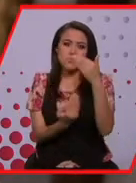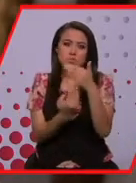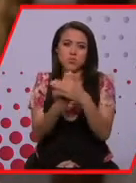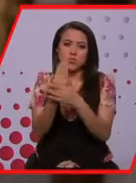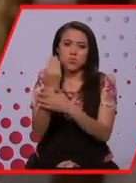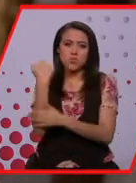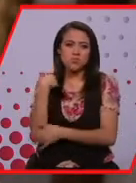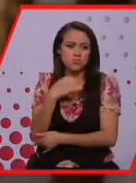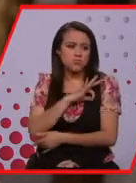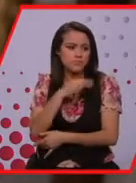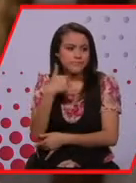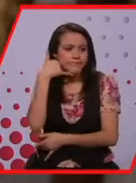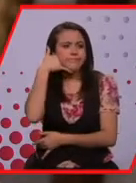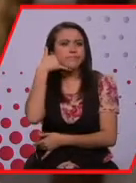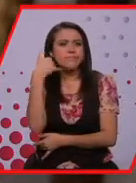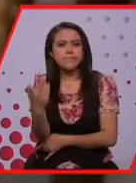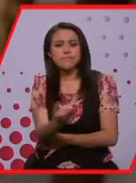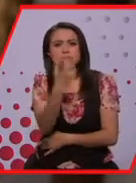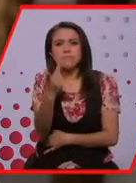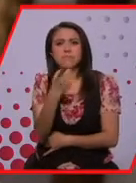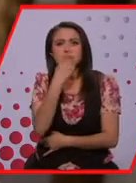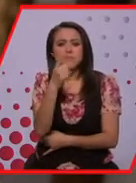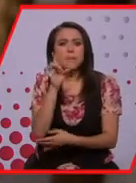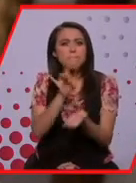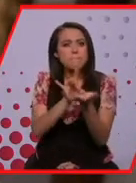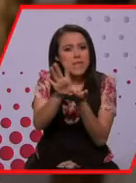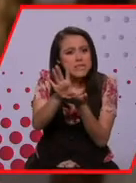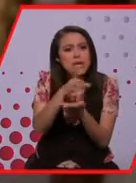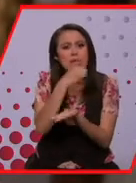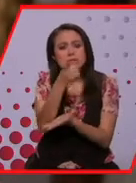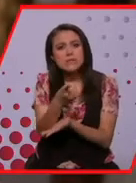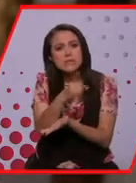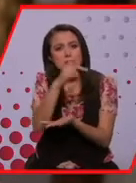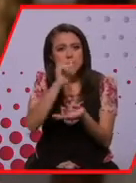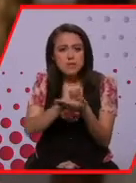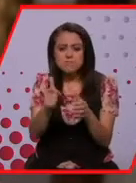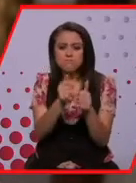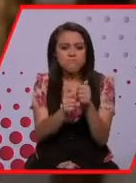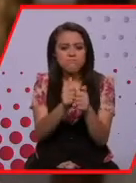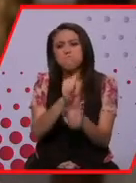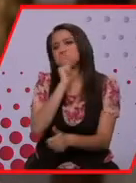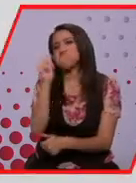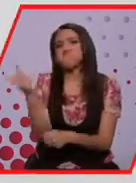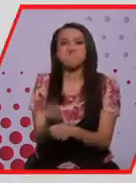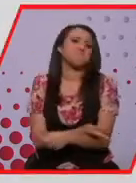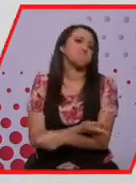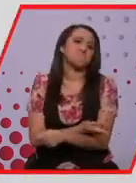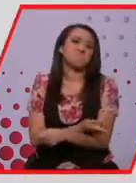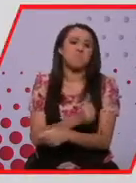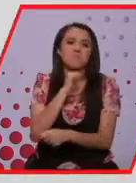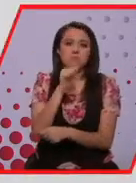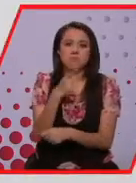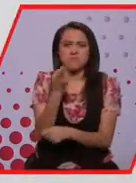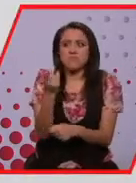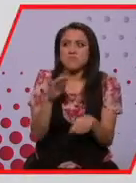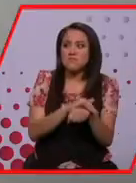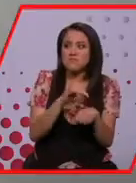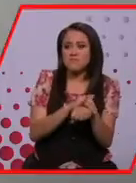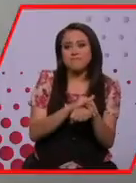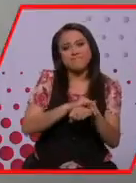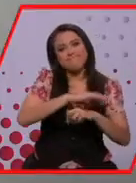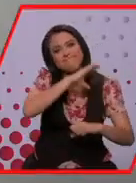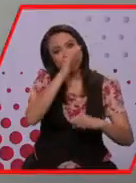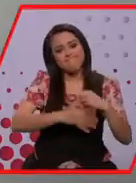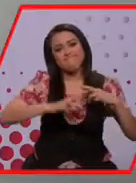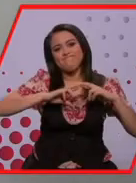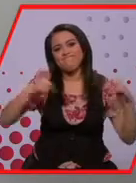intenté comunicarme con ella, le mandé mensajes, le escribí, nunca me contestó. Evidentemente la amistad se rompió. Dentro